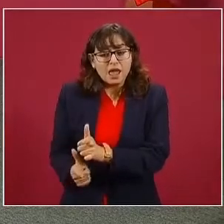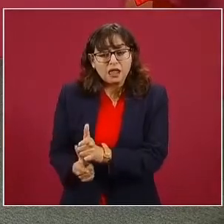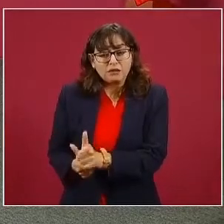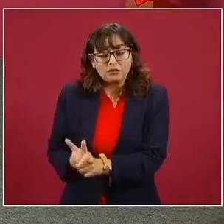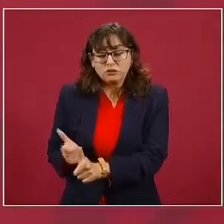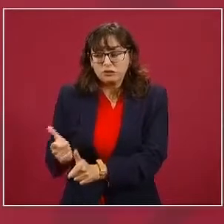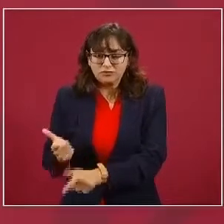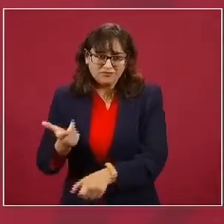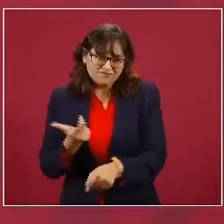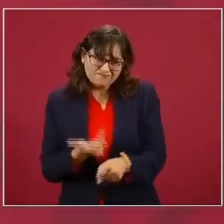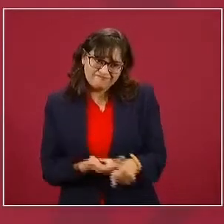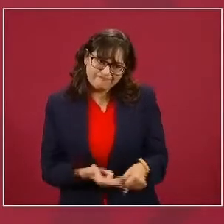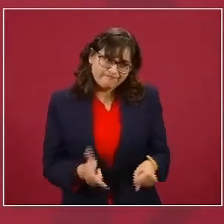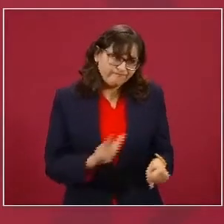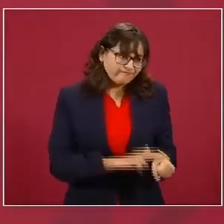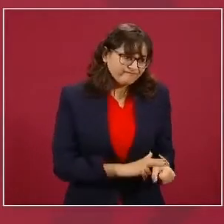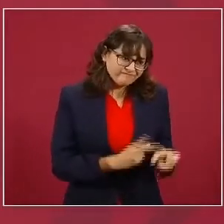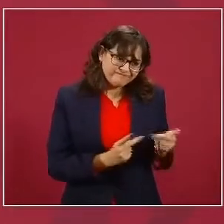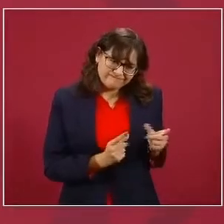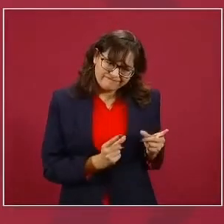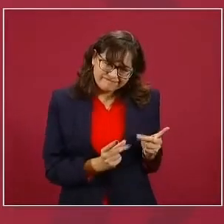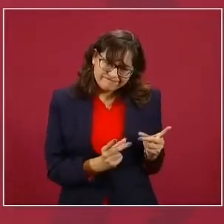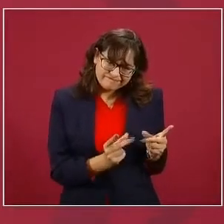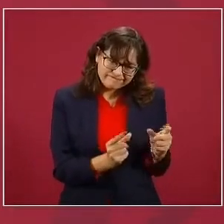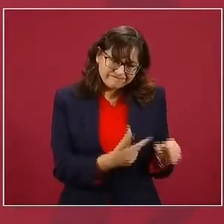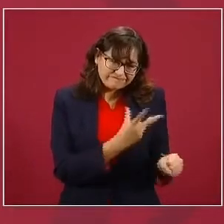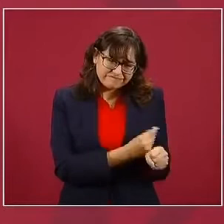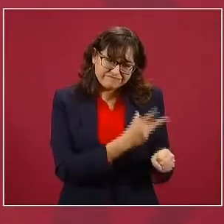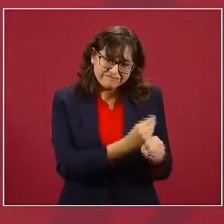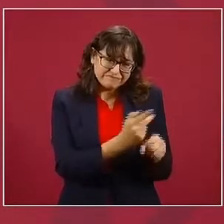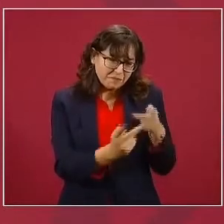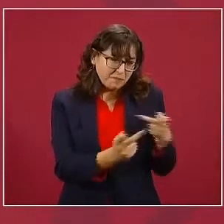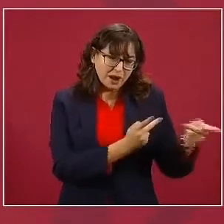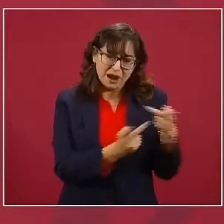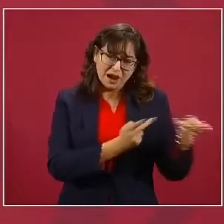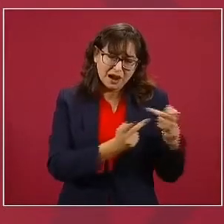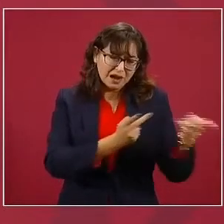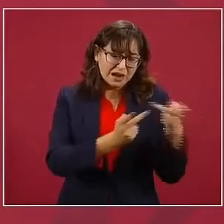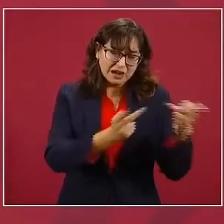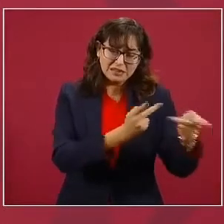de prepararnos, porque teníamos un sistema de salud